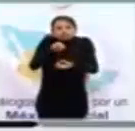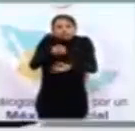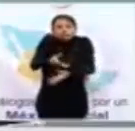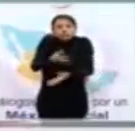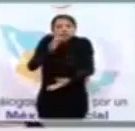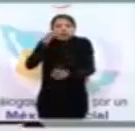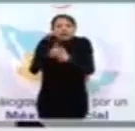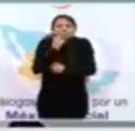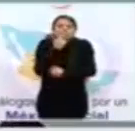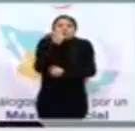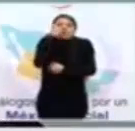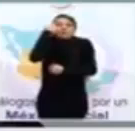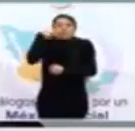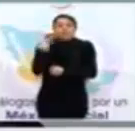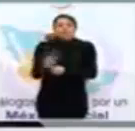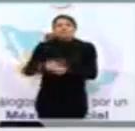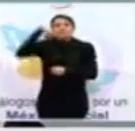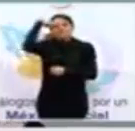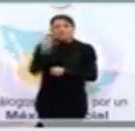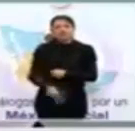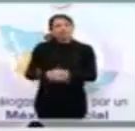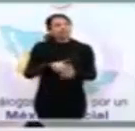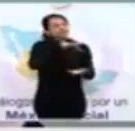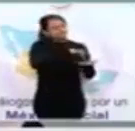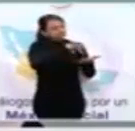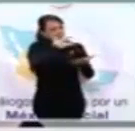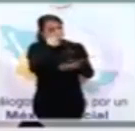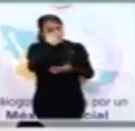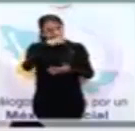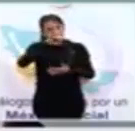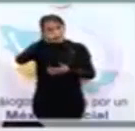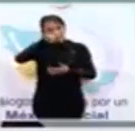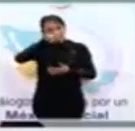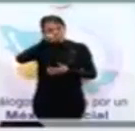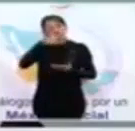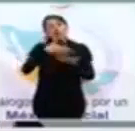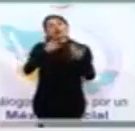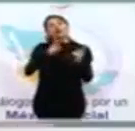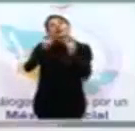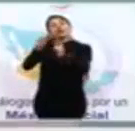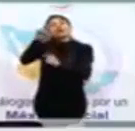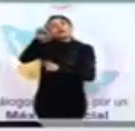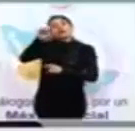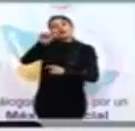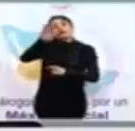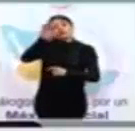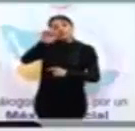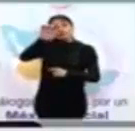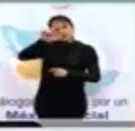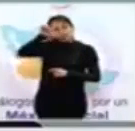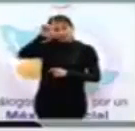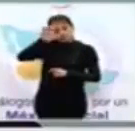Gracias, Héctor Robles Berlanga, y escucharíamos los comentarios de Rafael Echeverry Perico. Adelante, gracias.